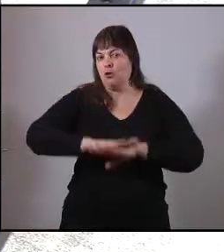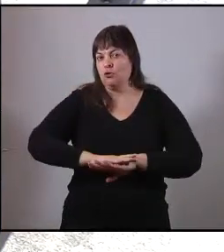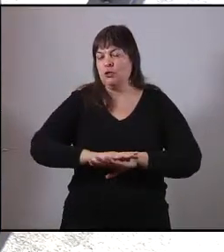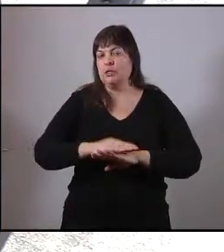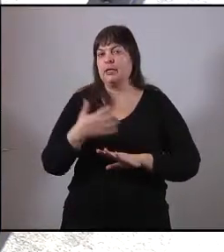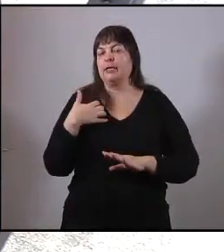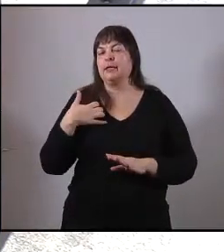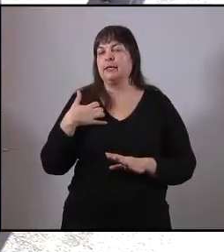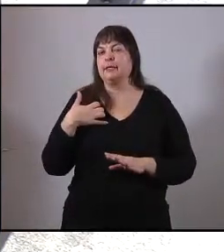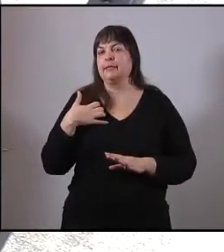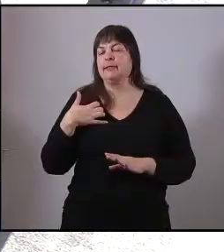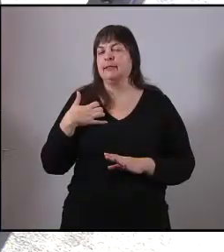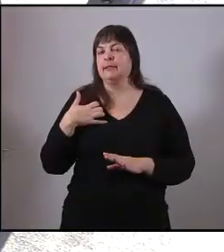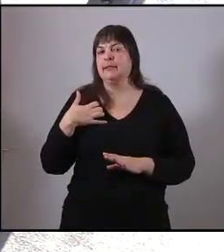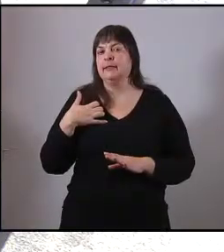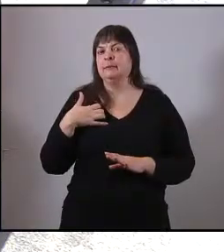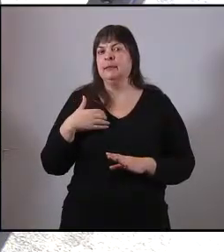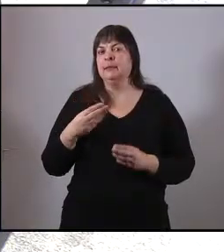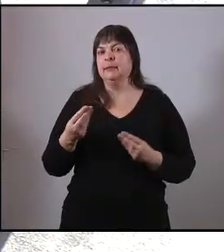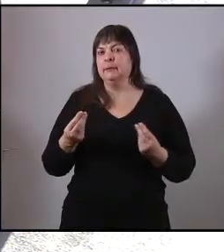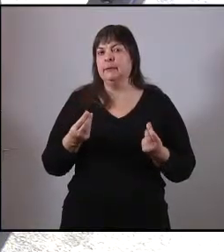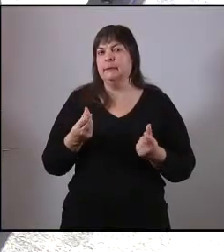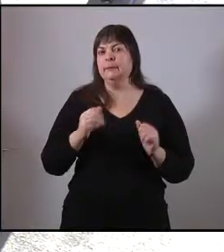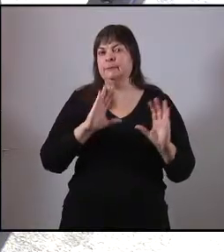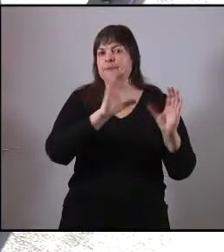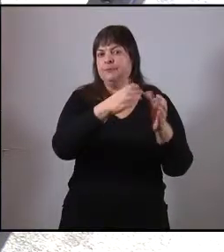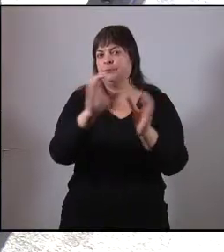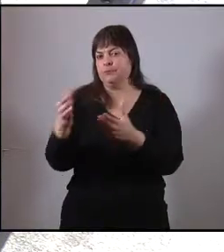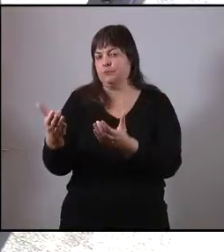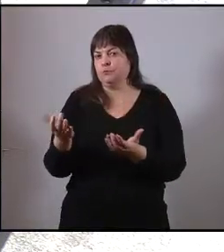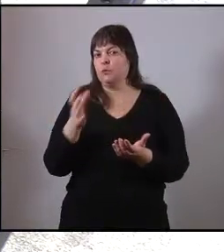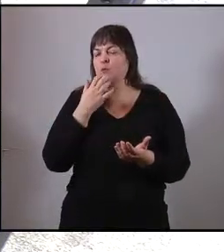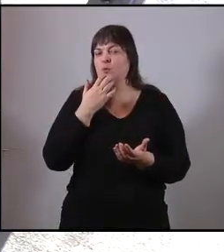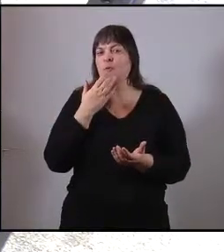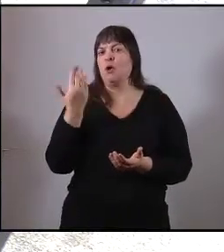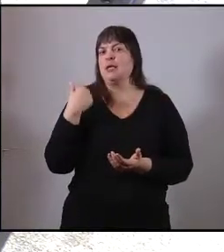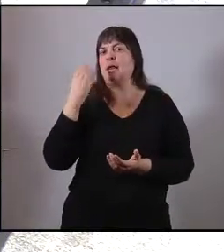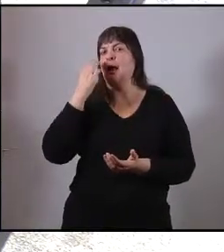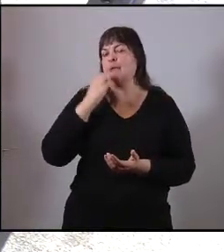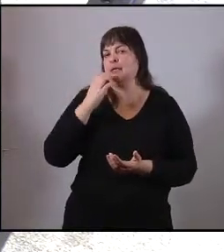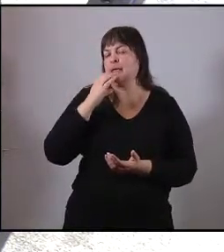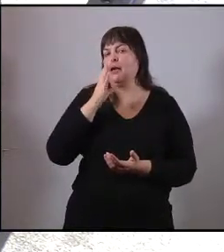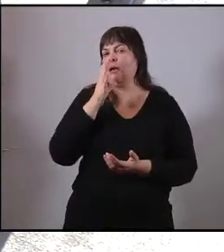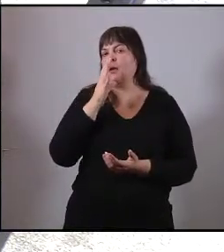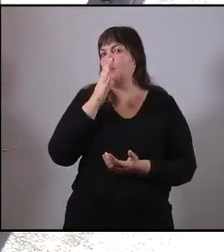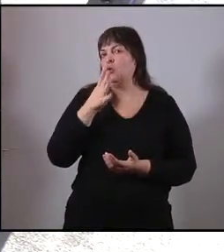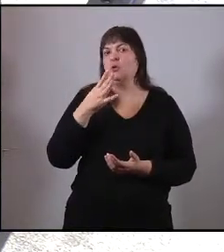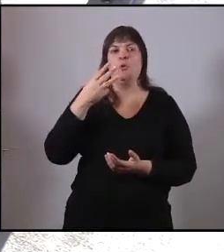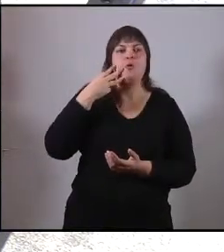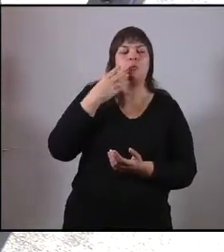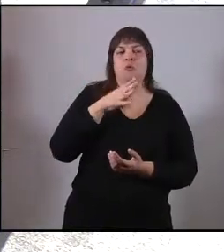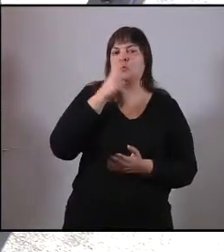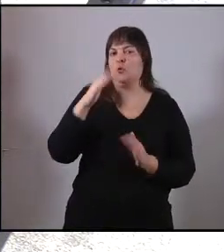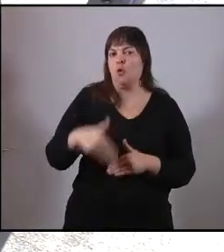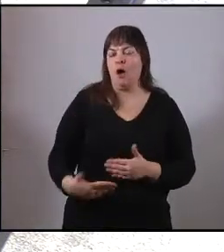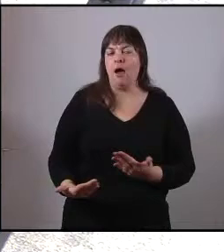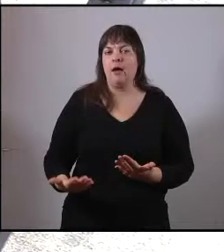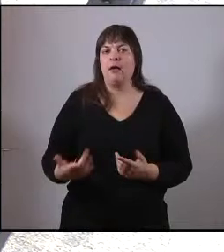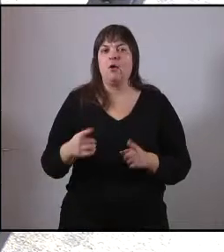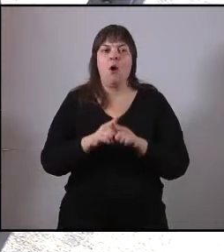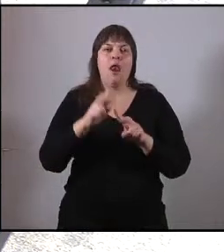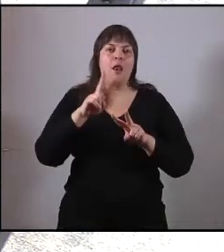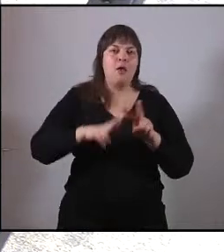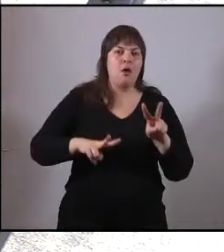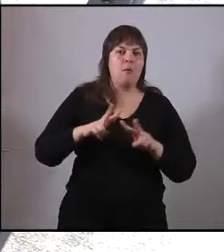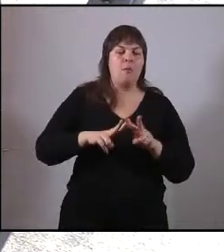destensado las partes, porque, por ejemplo, Abascal ayer dijo que no había motivos para felicitar a Guardiola, como que Vox sigue